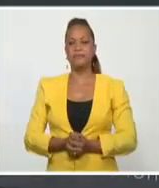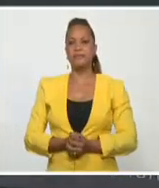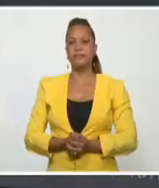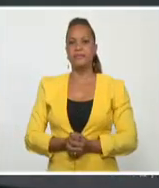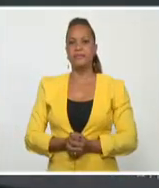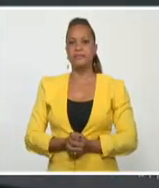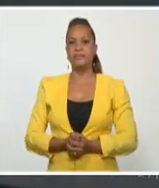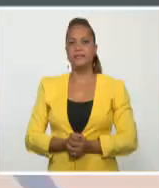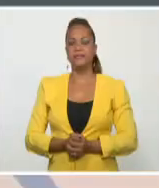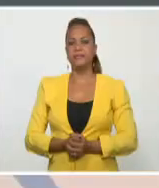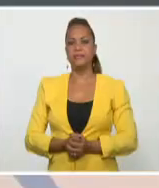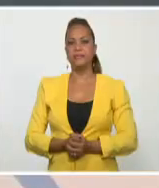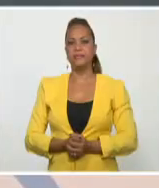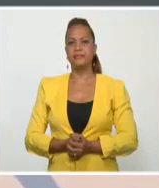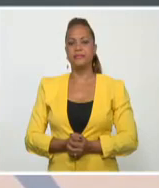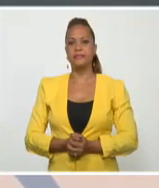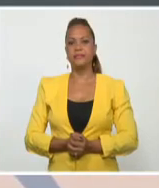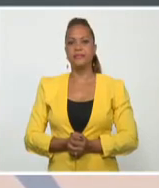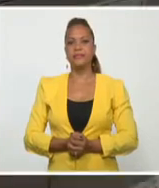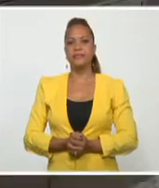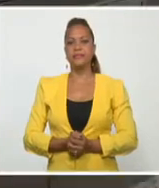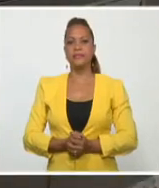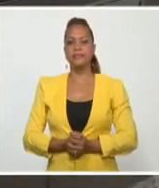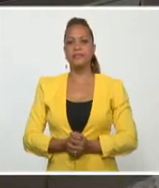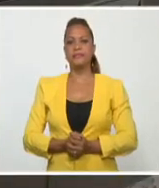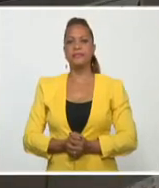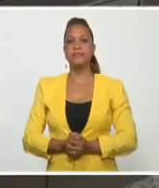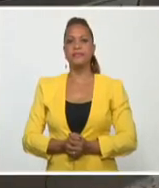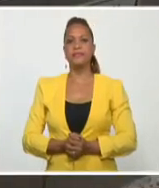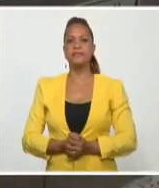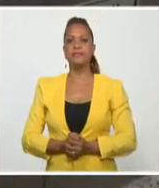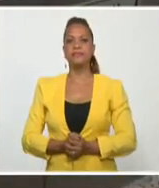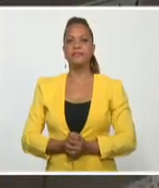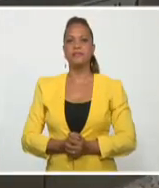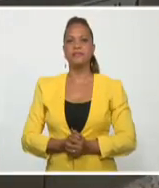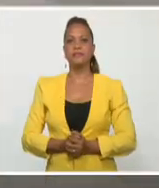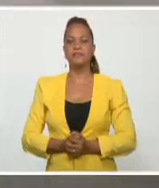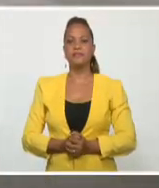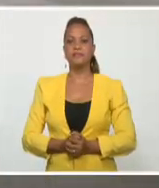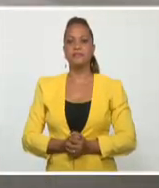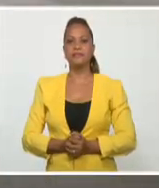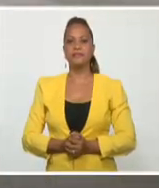Desde Matanzas, Pedro Rizo Martínez, Sistema Informativo de la Televisión Cubana.